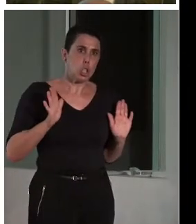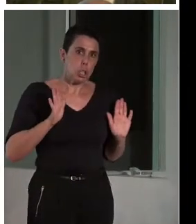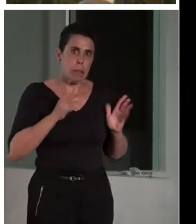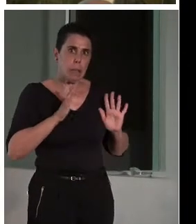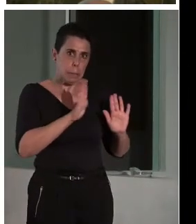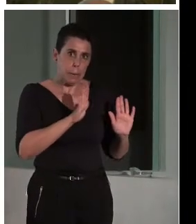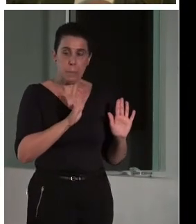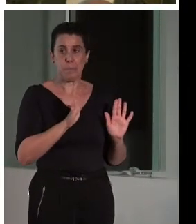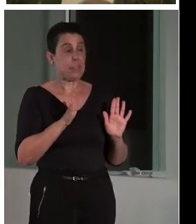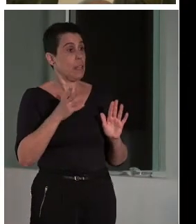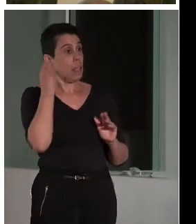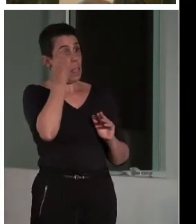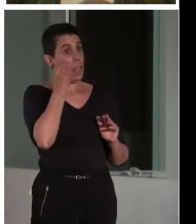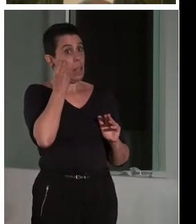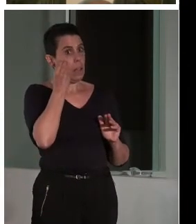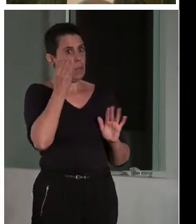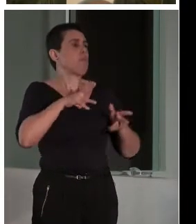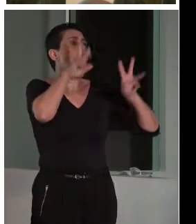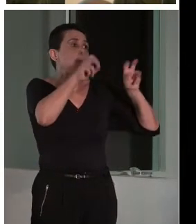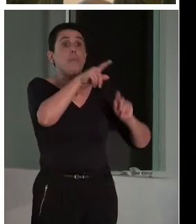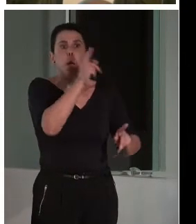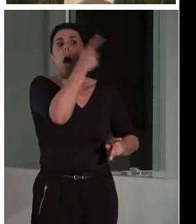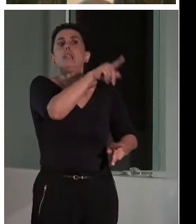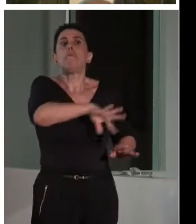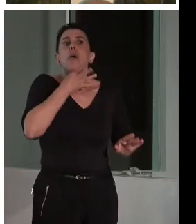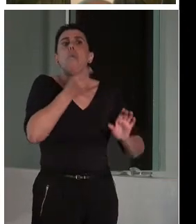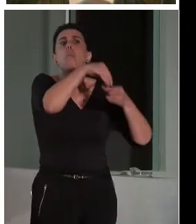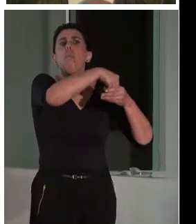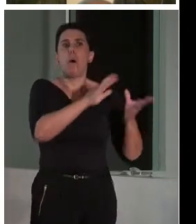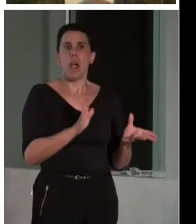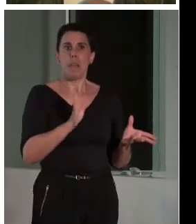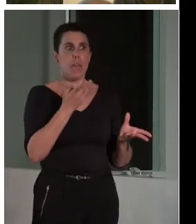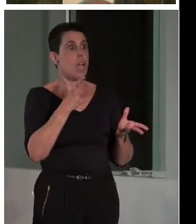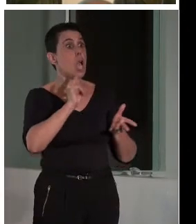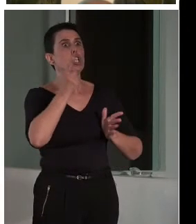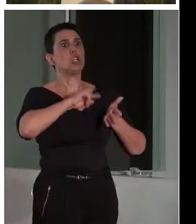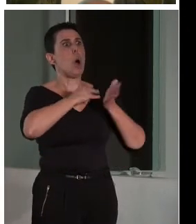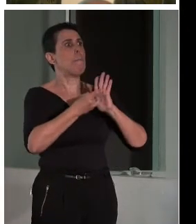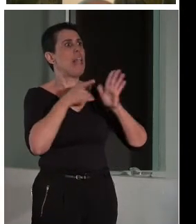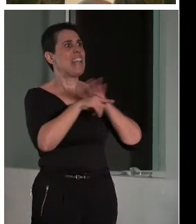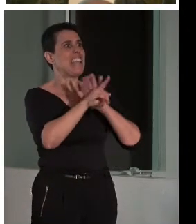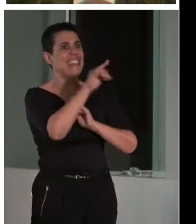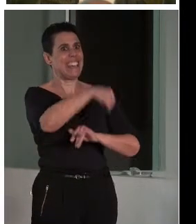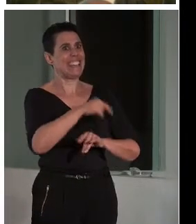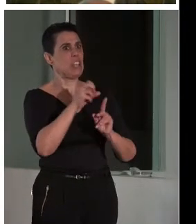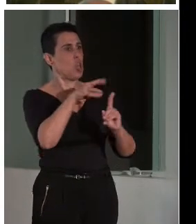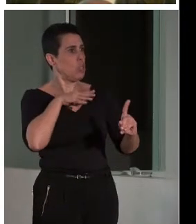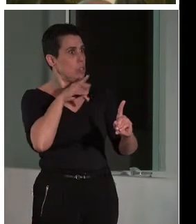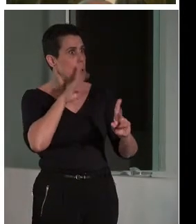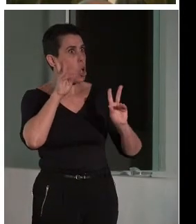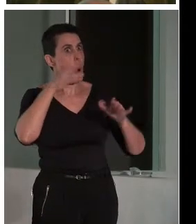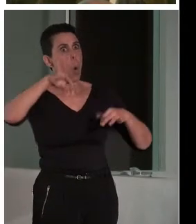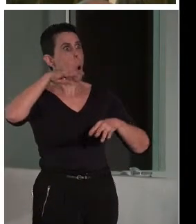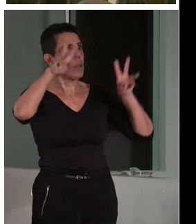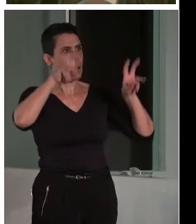nos parecía que hablar era otro tema posible es sólo hablar de planes de gestión en este simposio pero también nos parecía muy ambicioso y